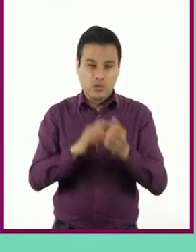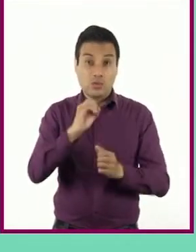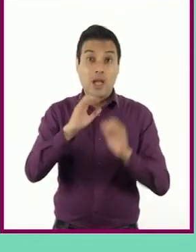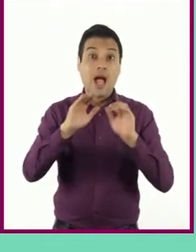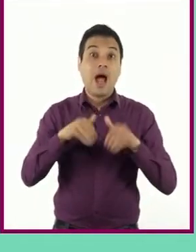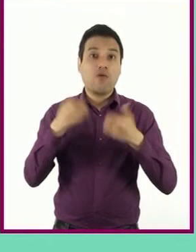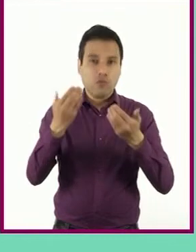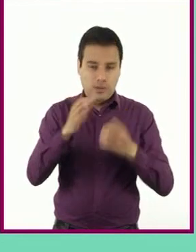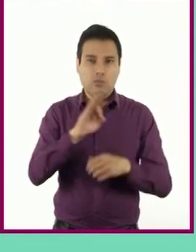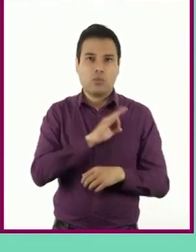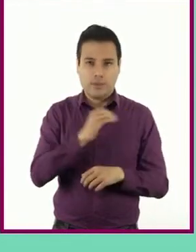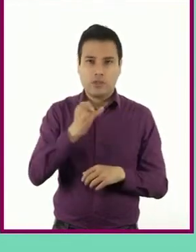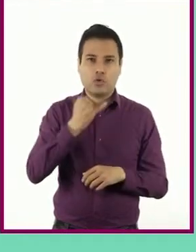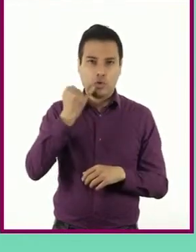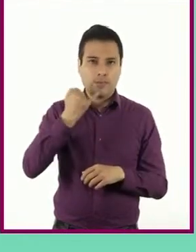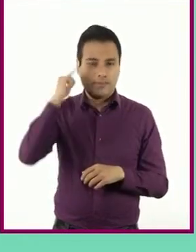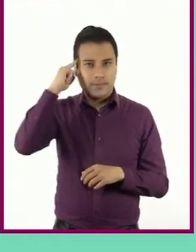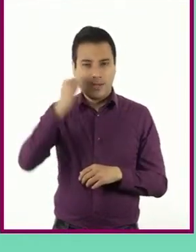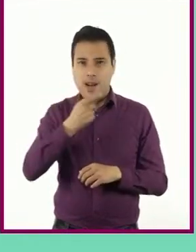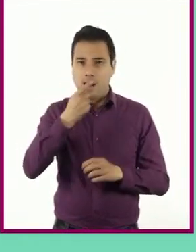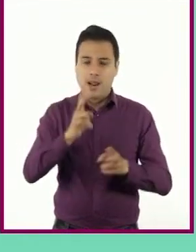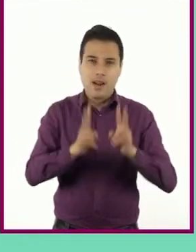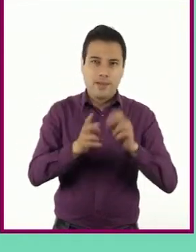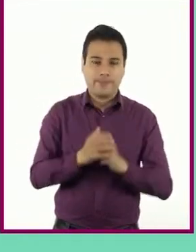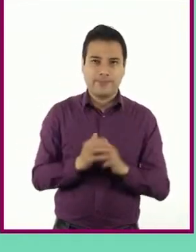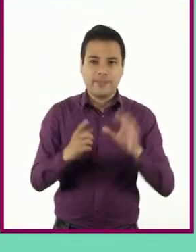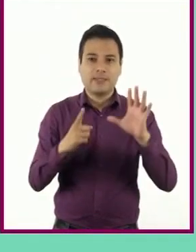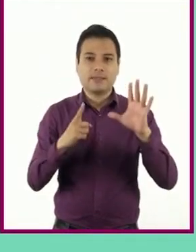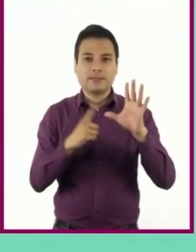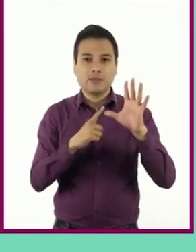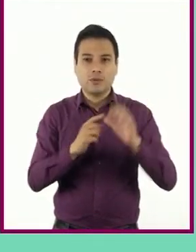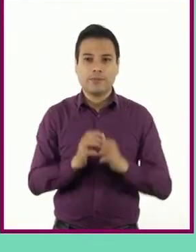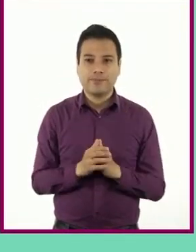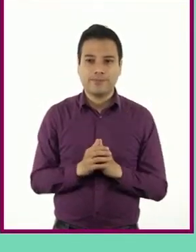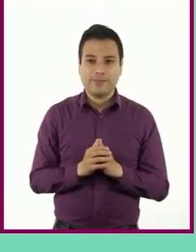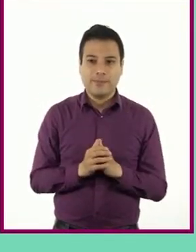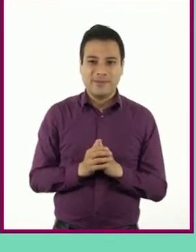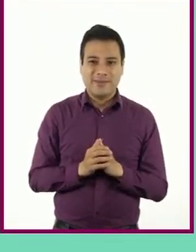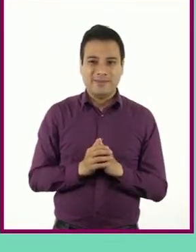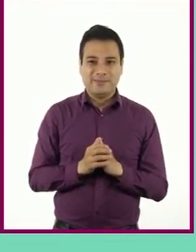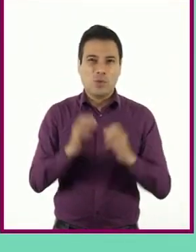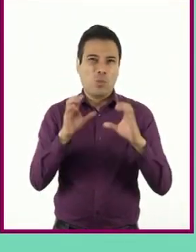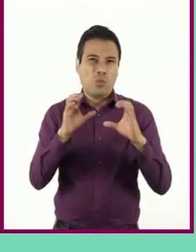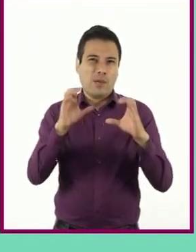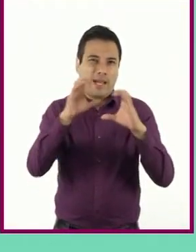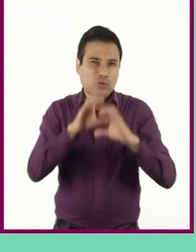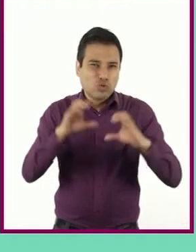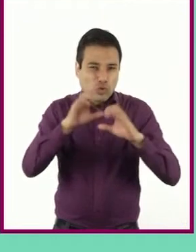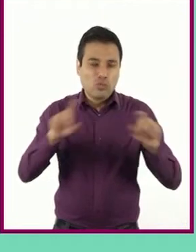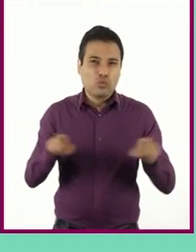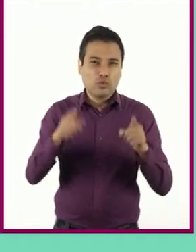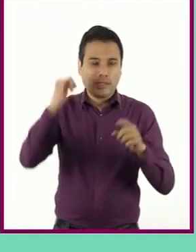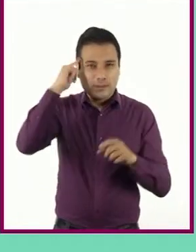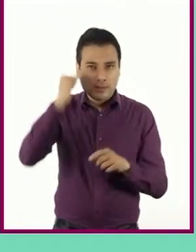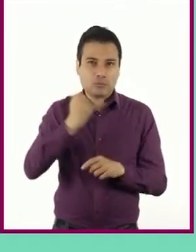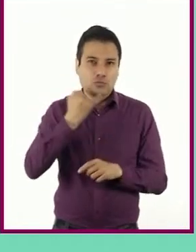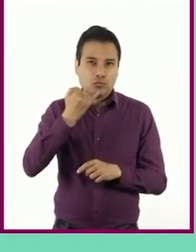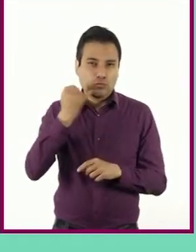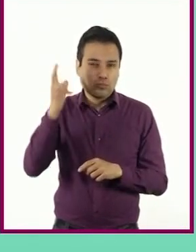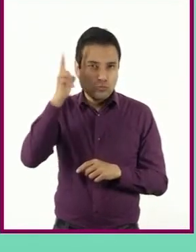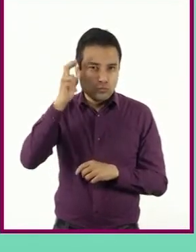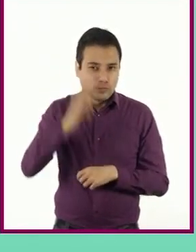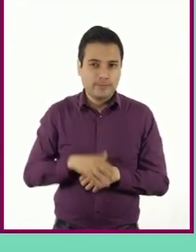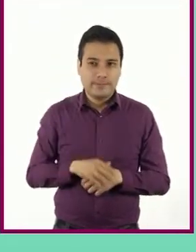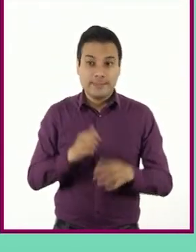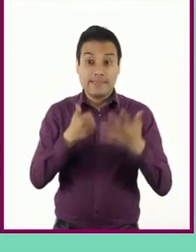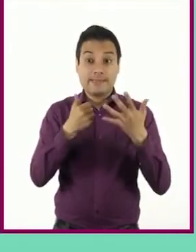de las lenguas. 5. Investigar las propuestas que hay en lenguas originales como la música. 6. Amplificar